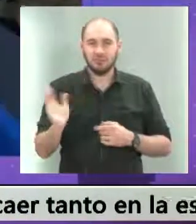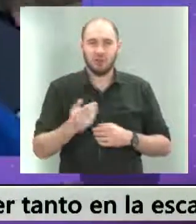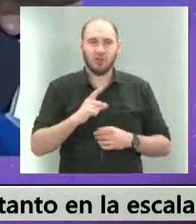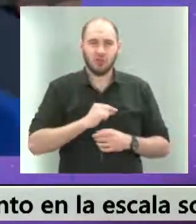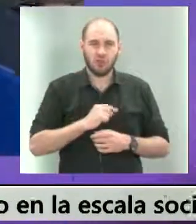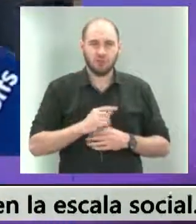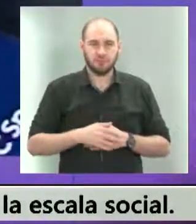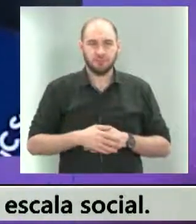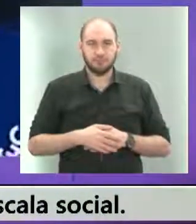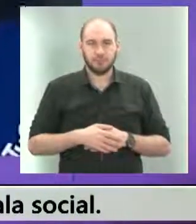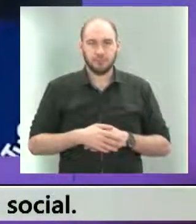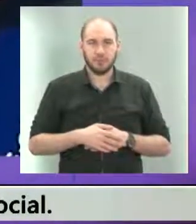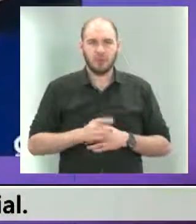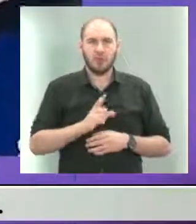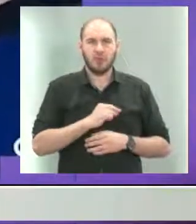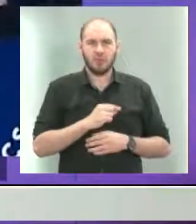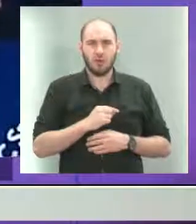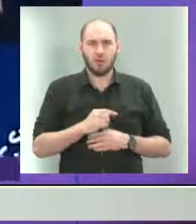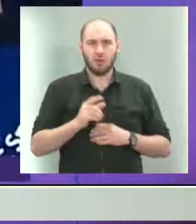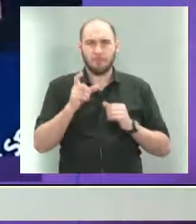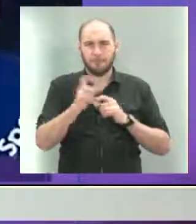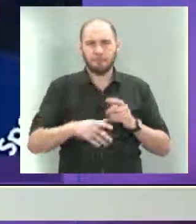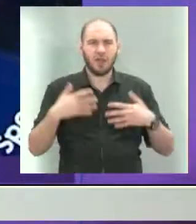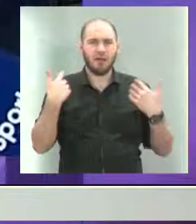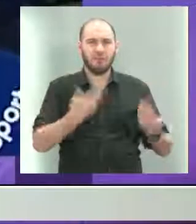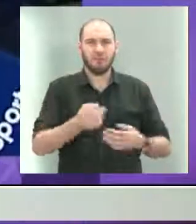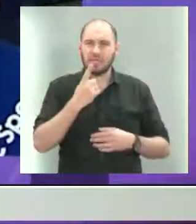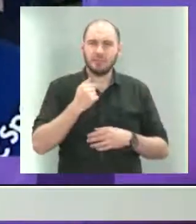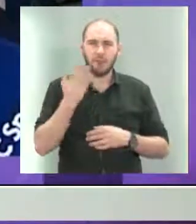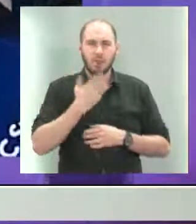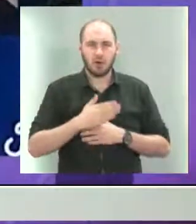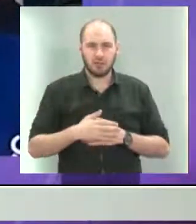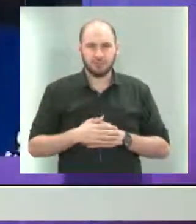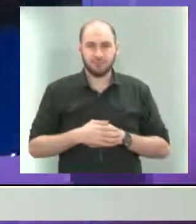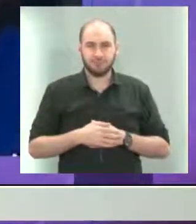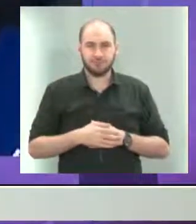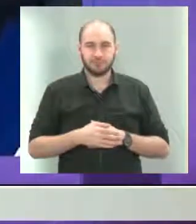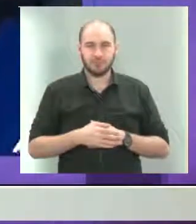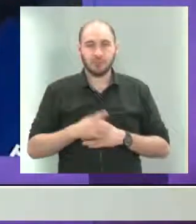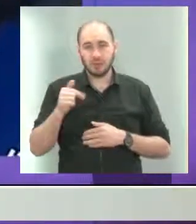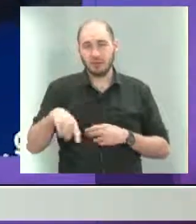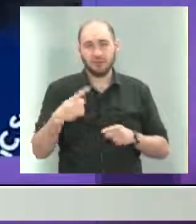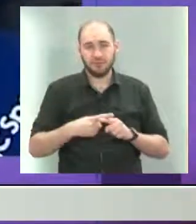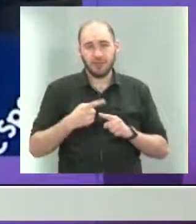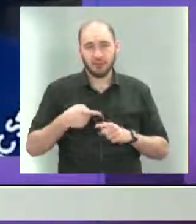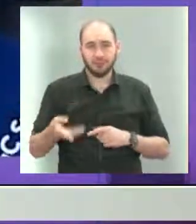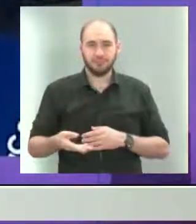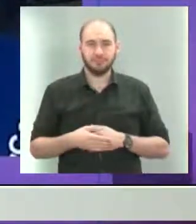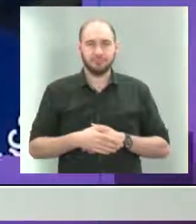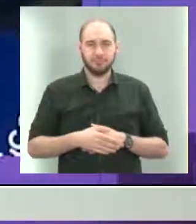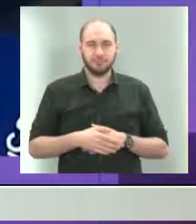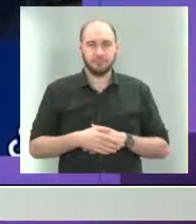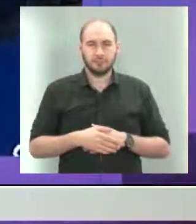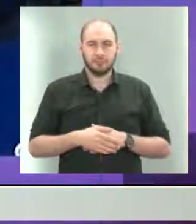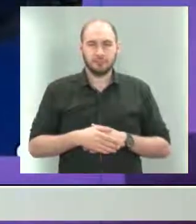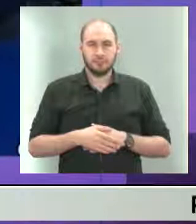dolor. Dolor como tienen los hinchas de River, de Boca, de todo, porque era una fiesta. Y